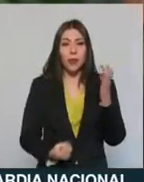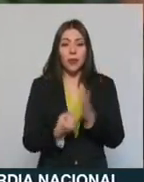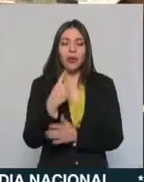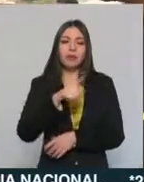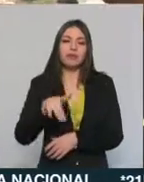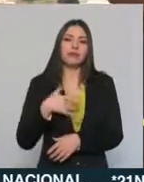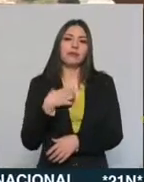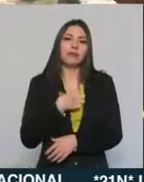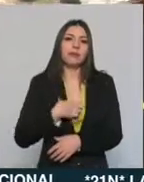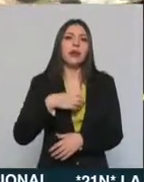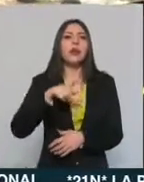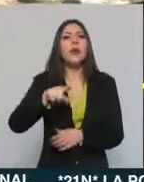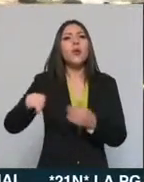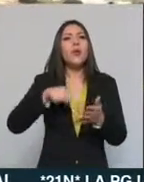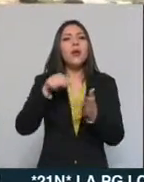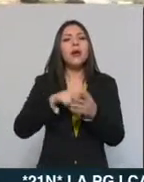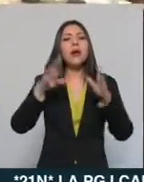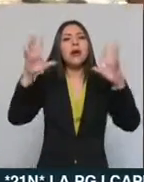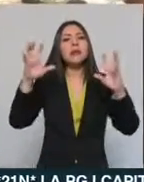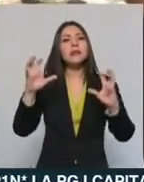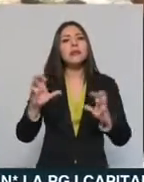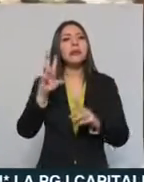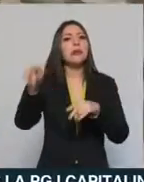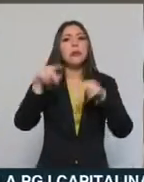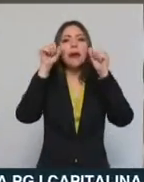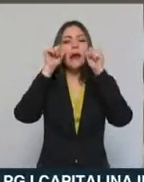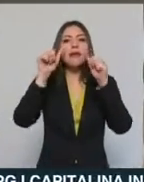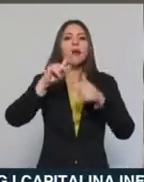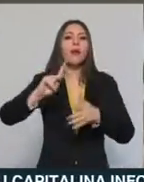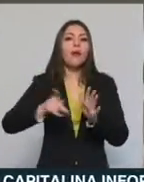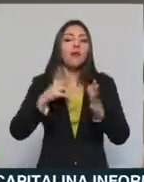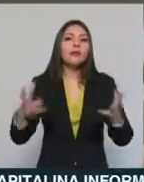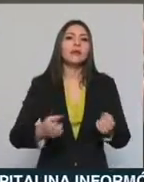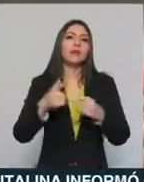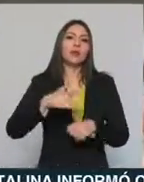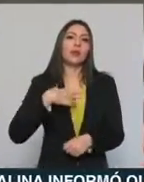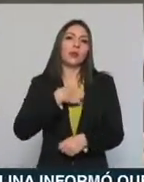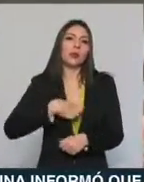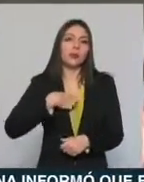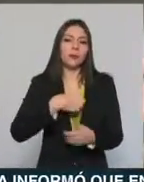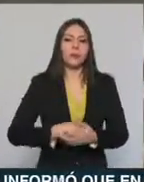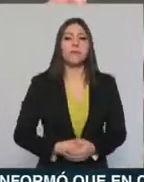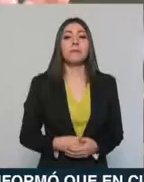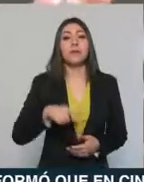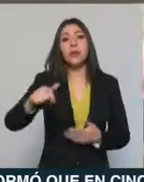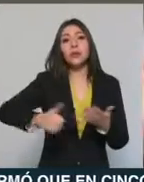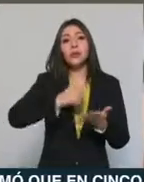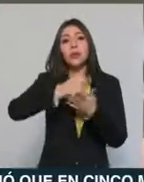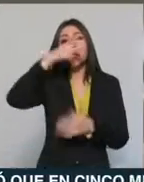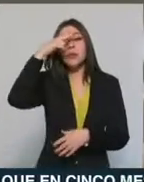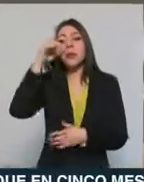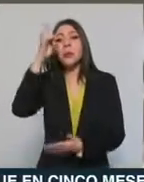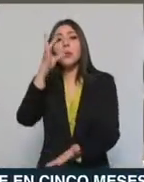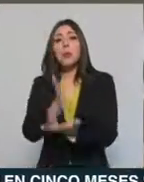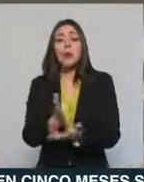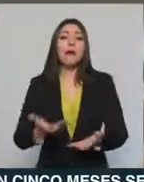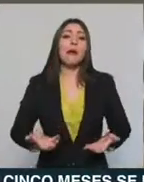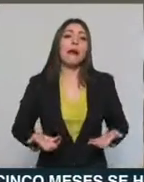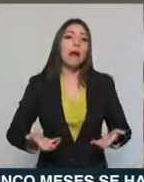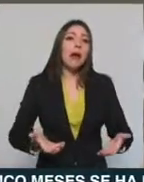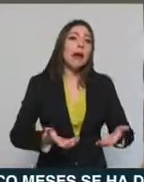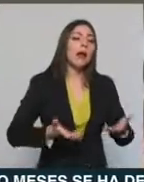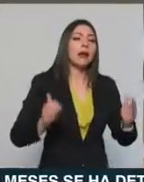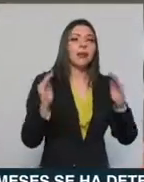los espacios que se han descuidado en materia ambiental. Ciudad de México no son nada más avenidas, concreto y casas,